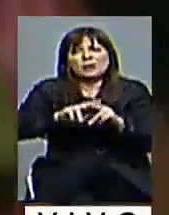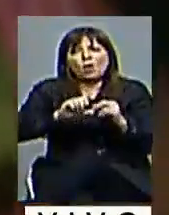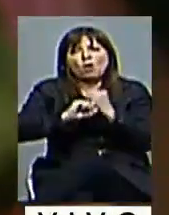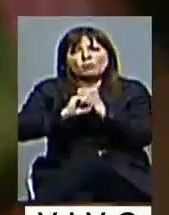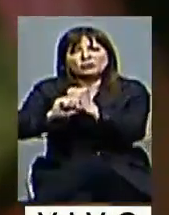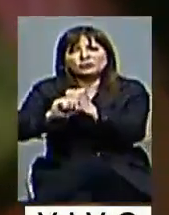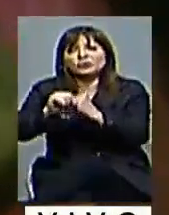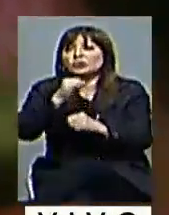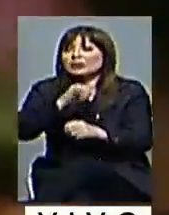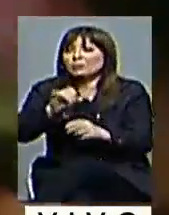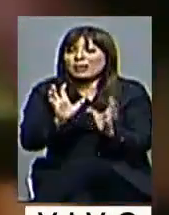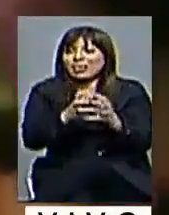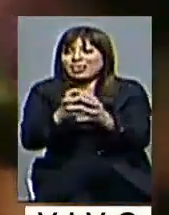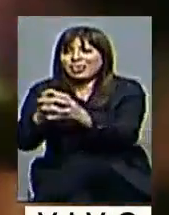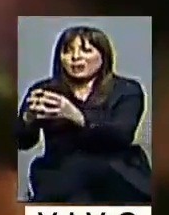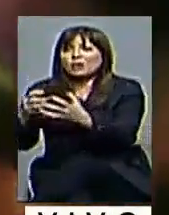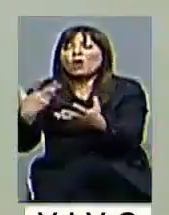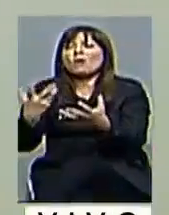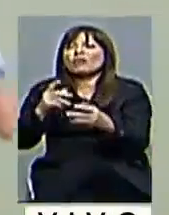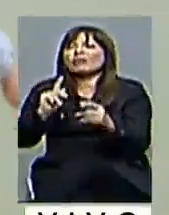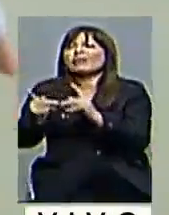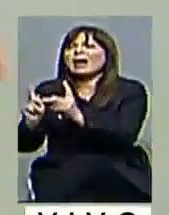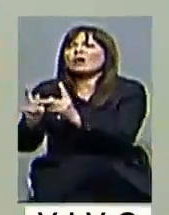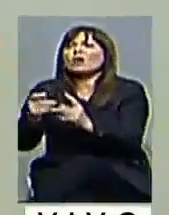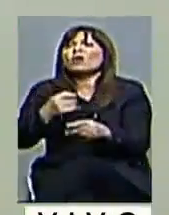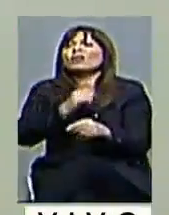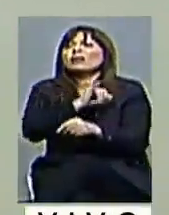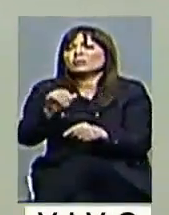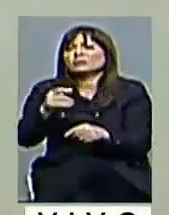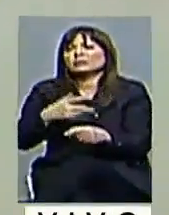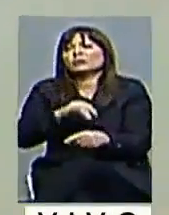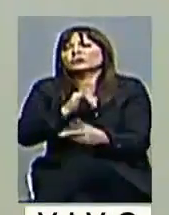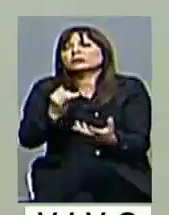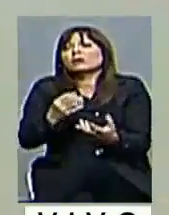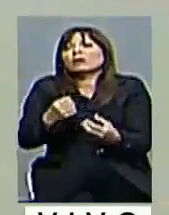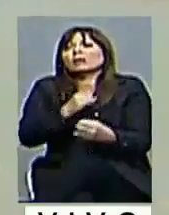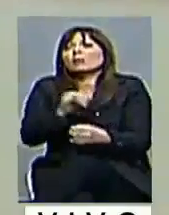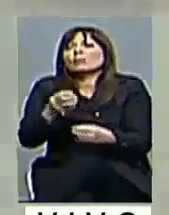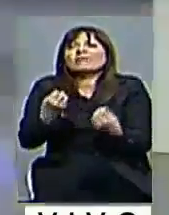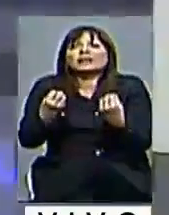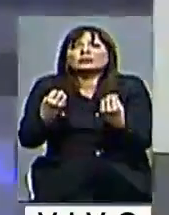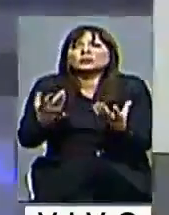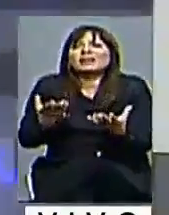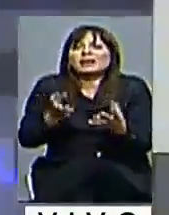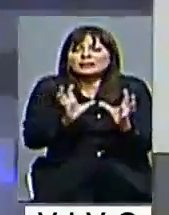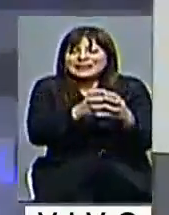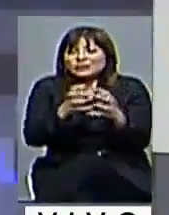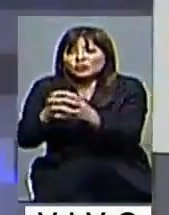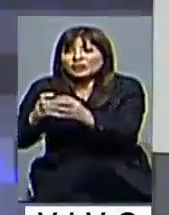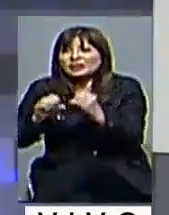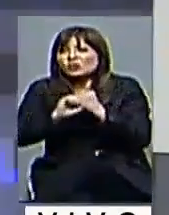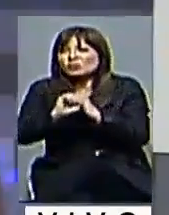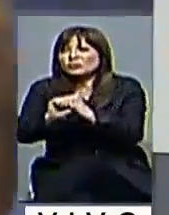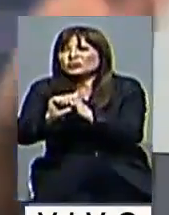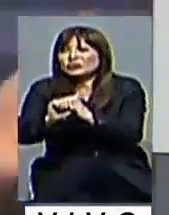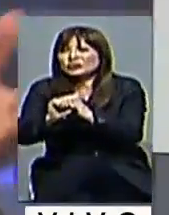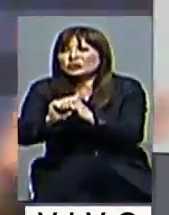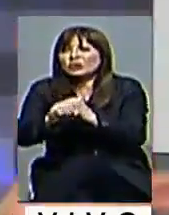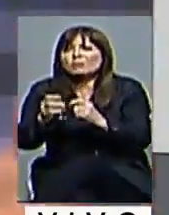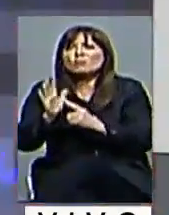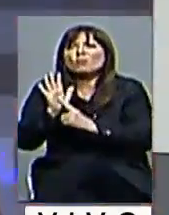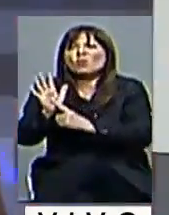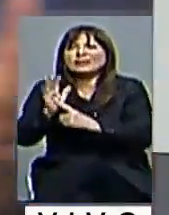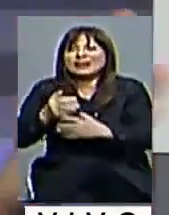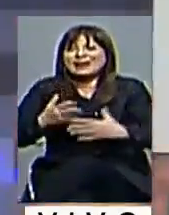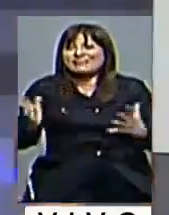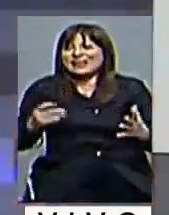algún tipo de diálogo y todo. Porque si no, lo que va a ocurrir es lo que está ocurriendo en estos días, que hay sectores de la oposición que se muestran